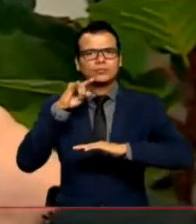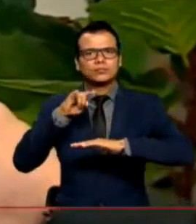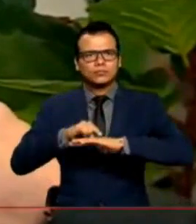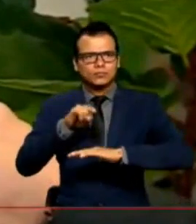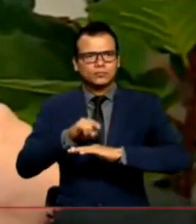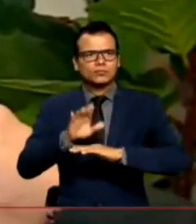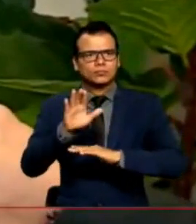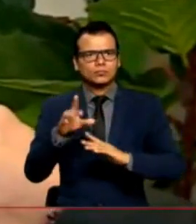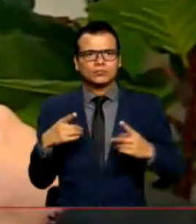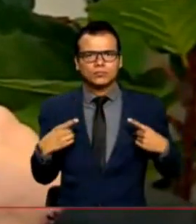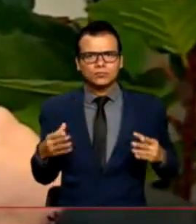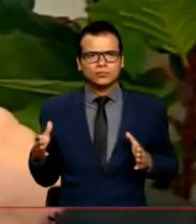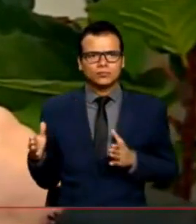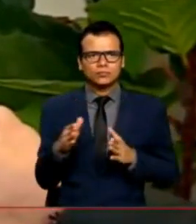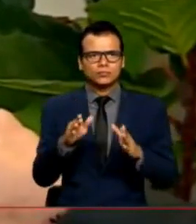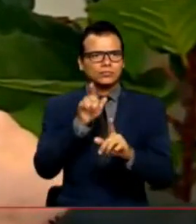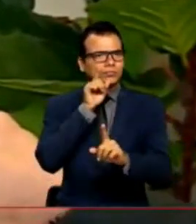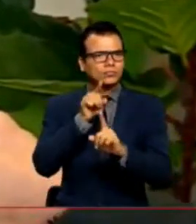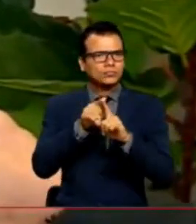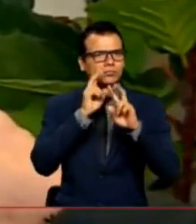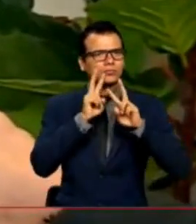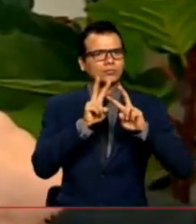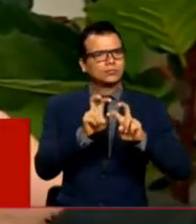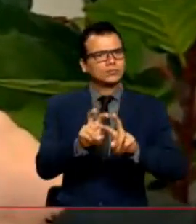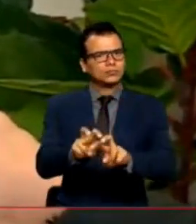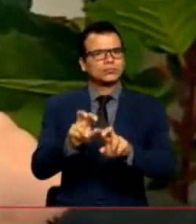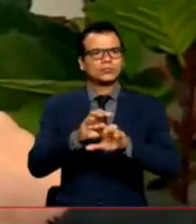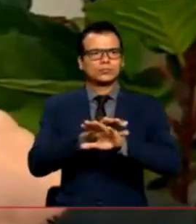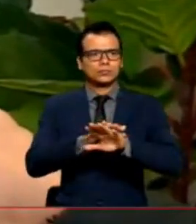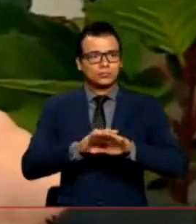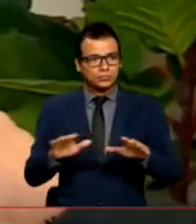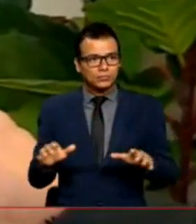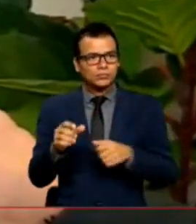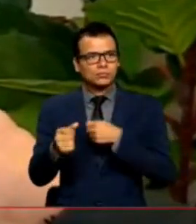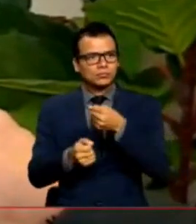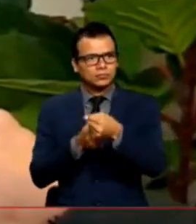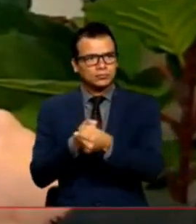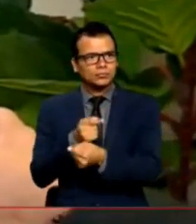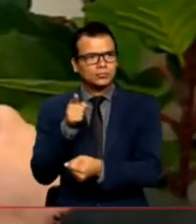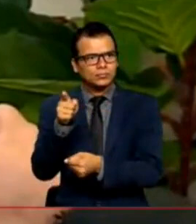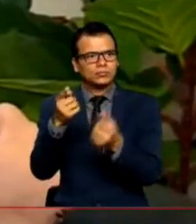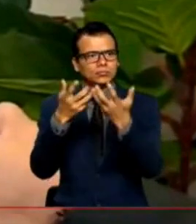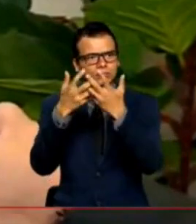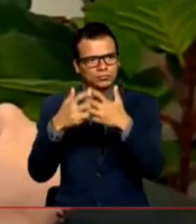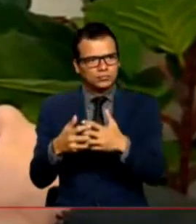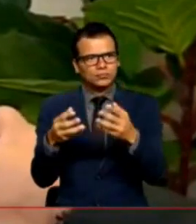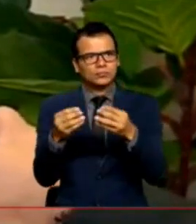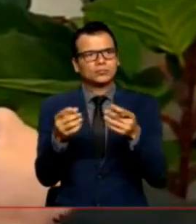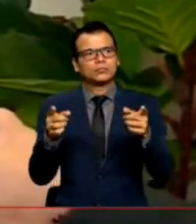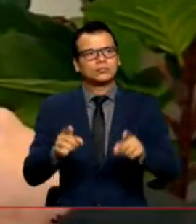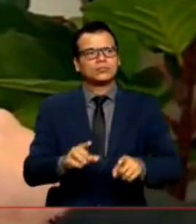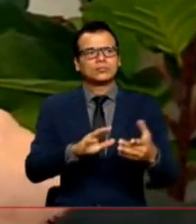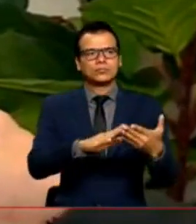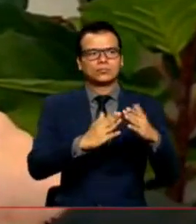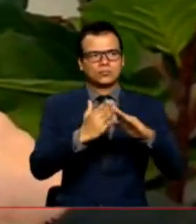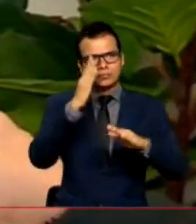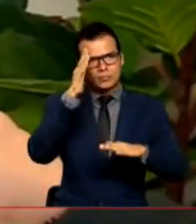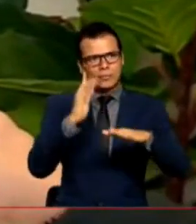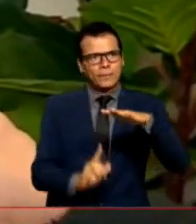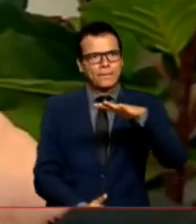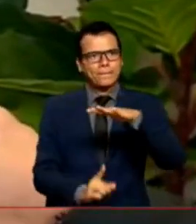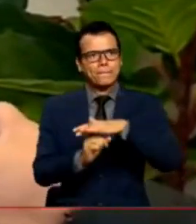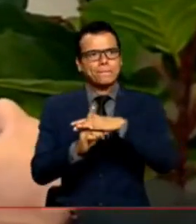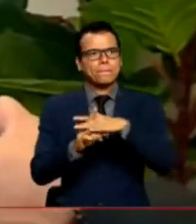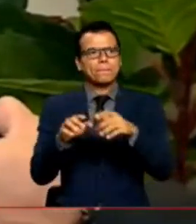puedan adelantar los temas de inteligencia, para que acompañen a la empresa, pero también a la comunidad, porque debemos recordar que estos hechos no solo afectan